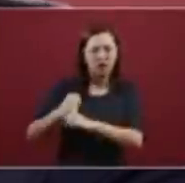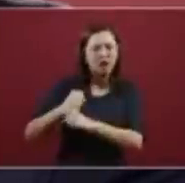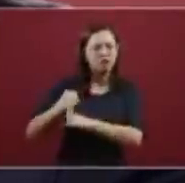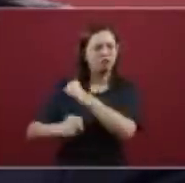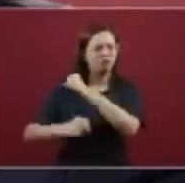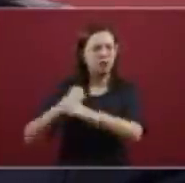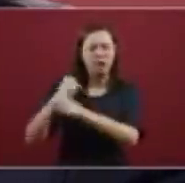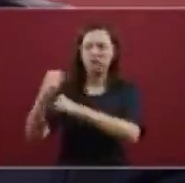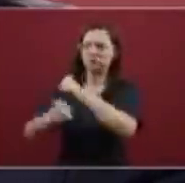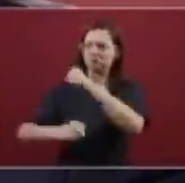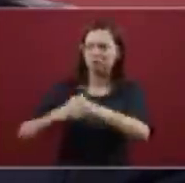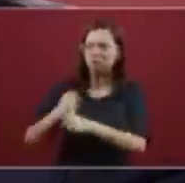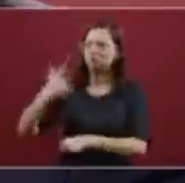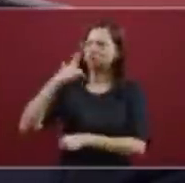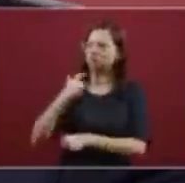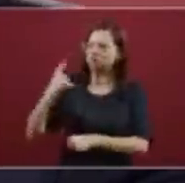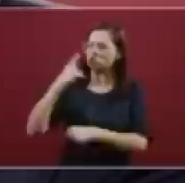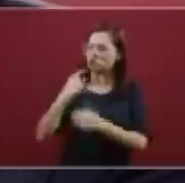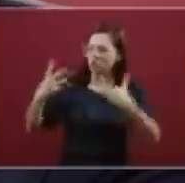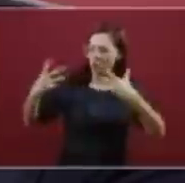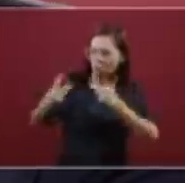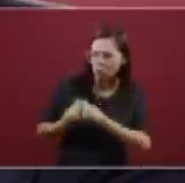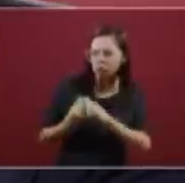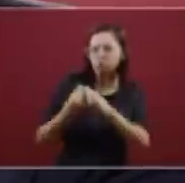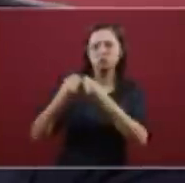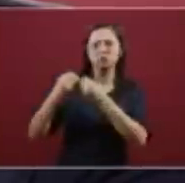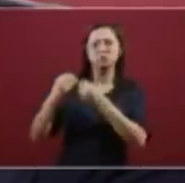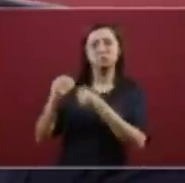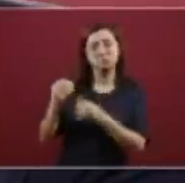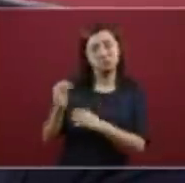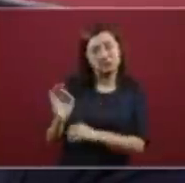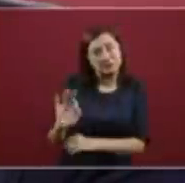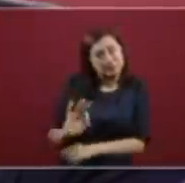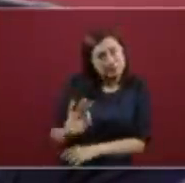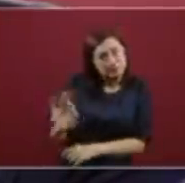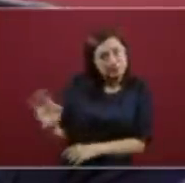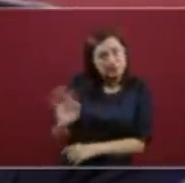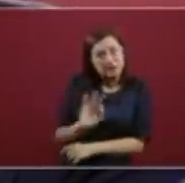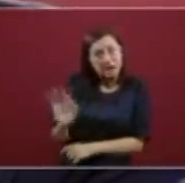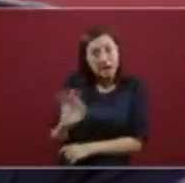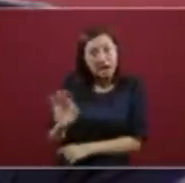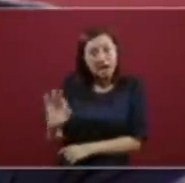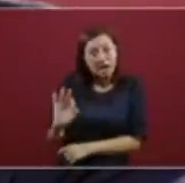años, pero sí,